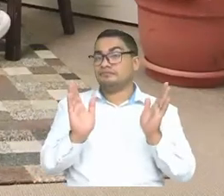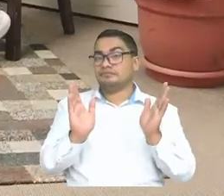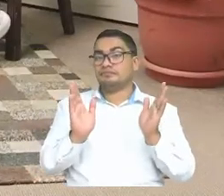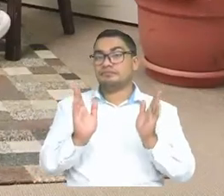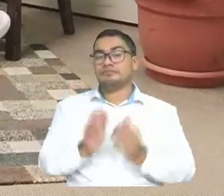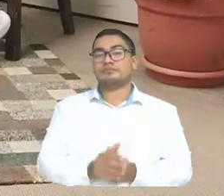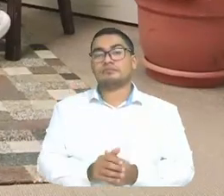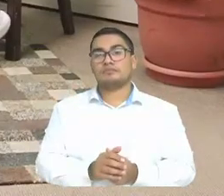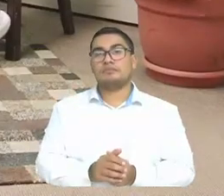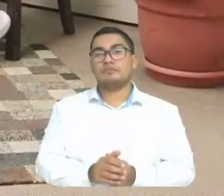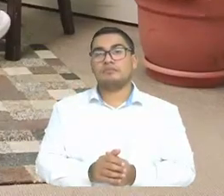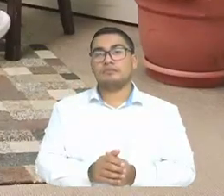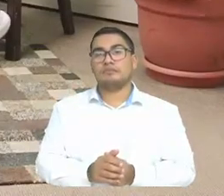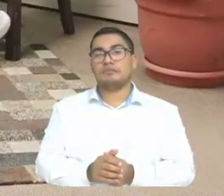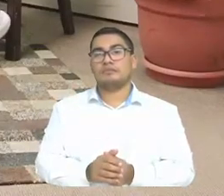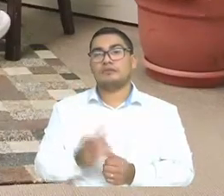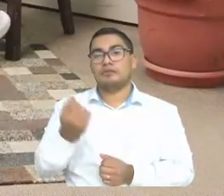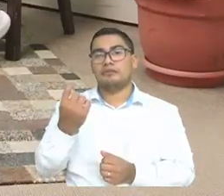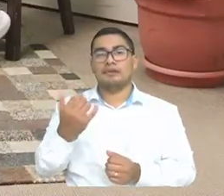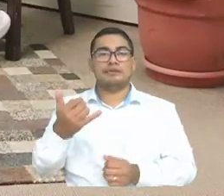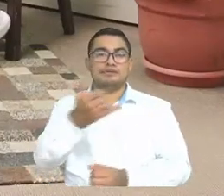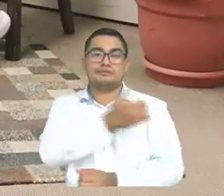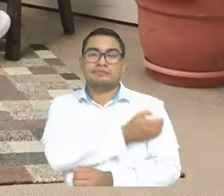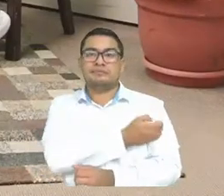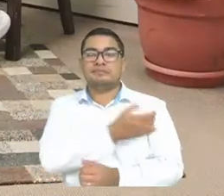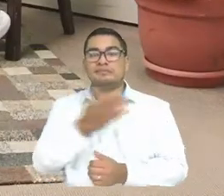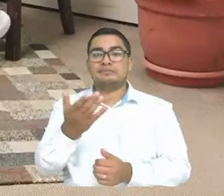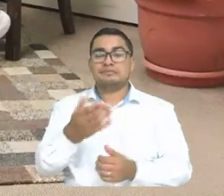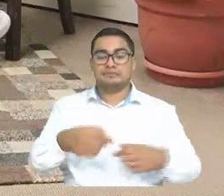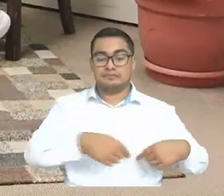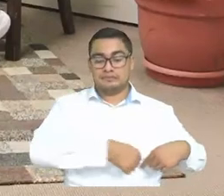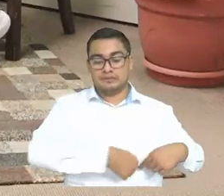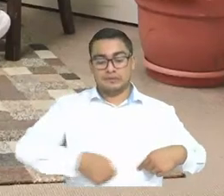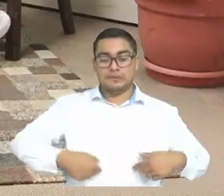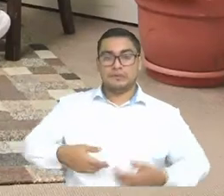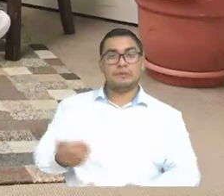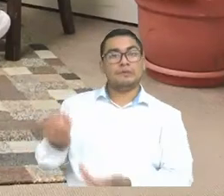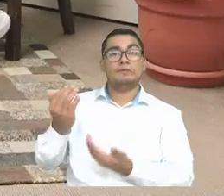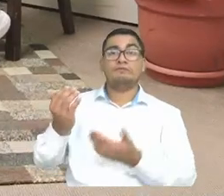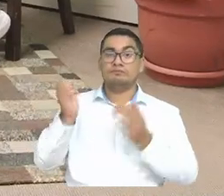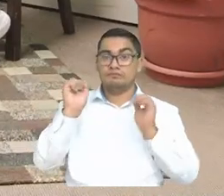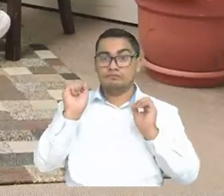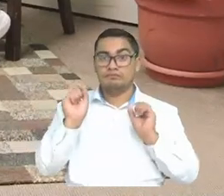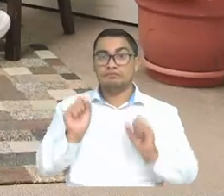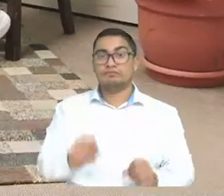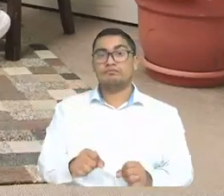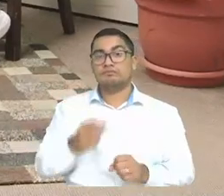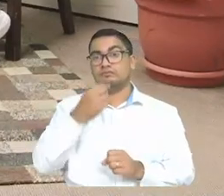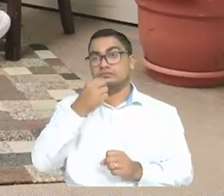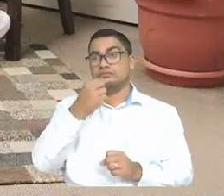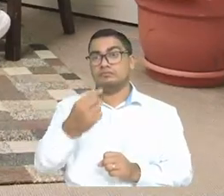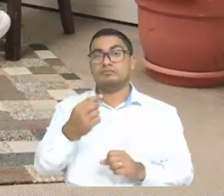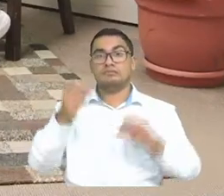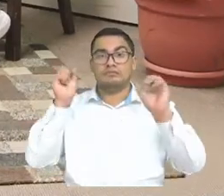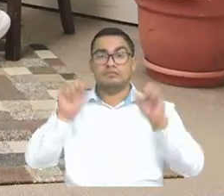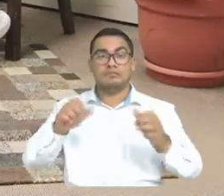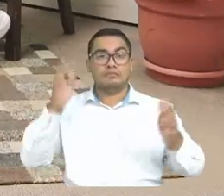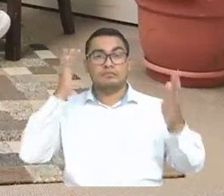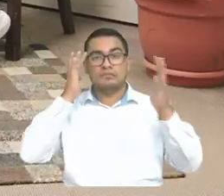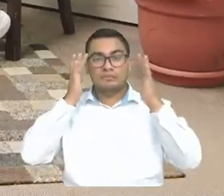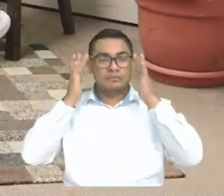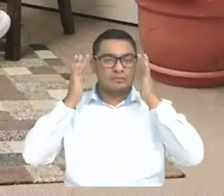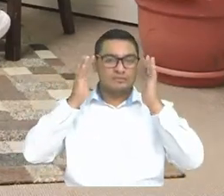arterial? No tiene la inyección, la llevan a cesárea. ¿Es válido eso? Porque se puede preocupar la mujer o el